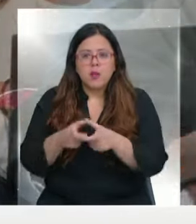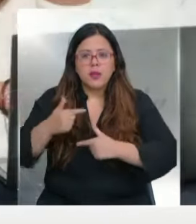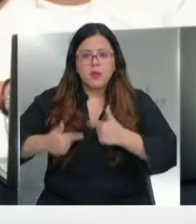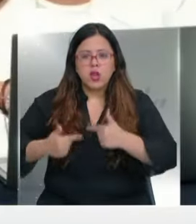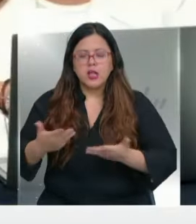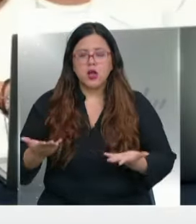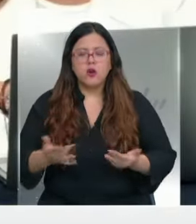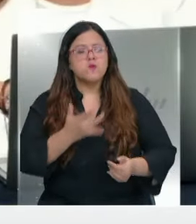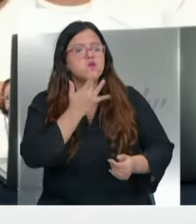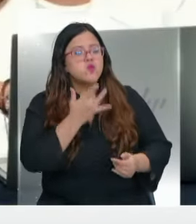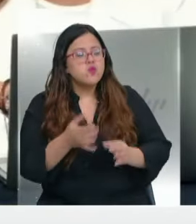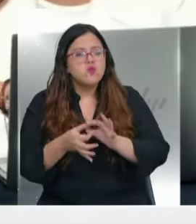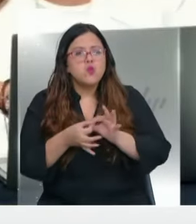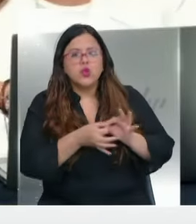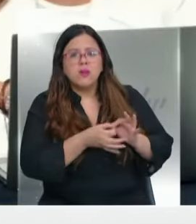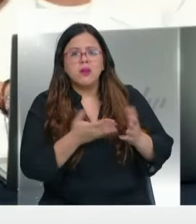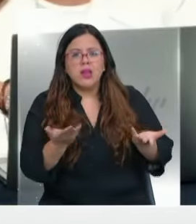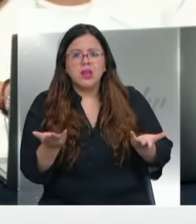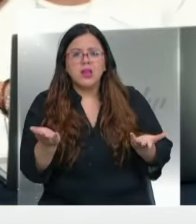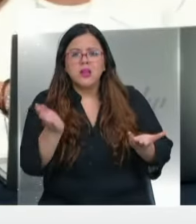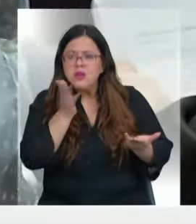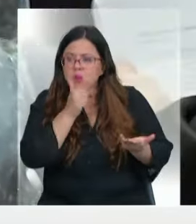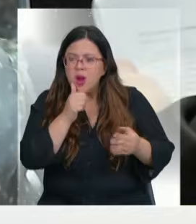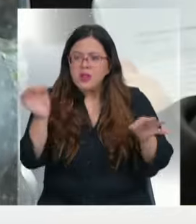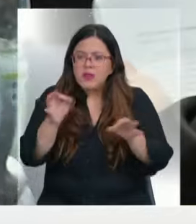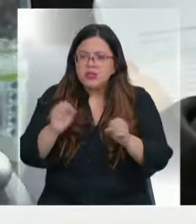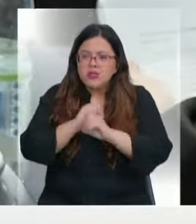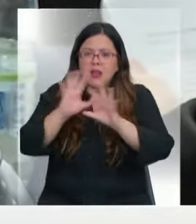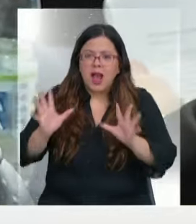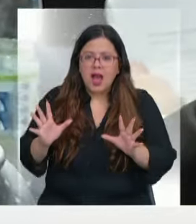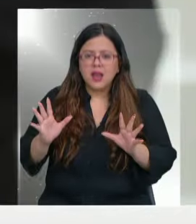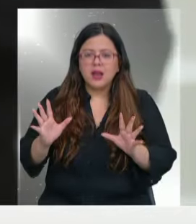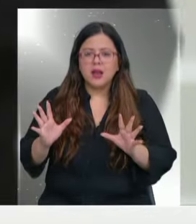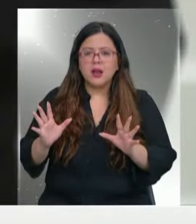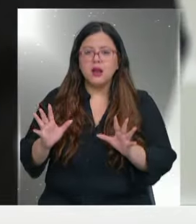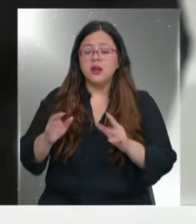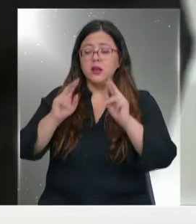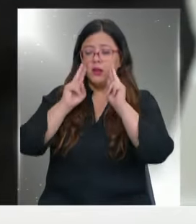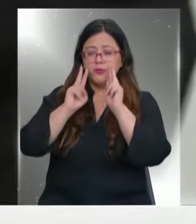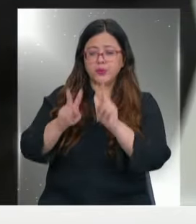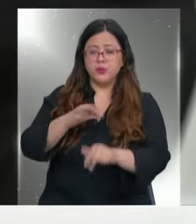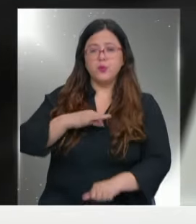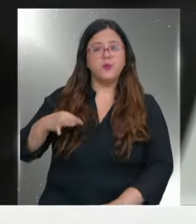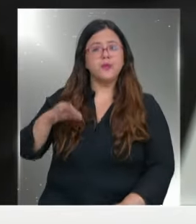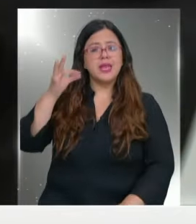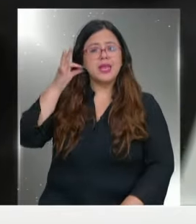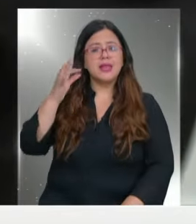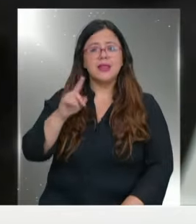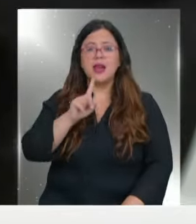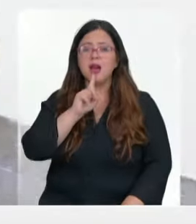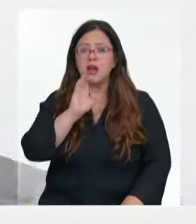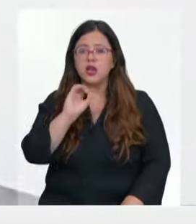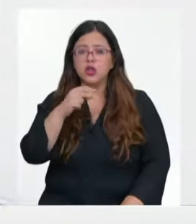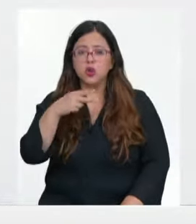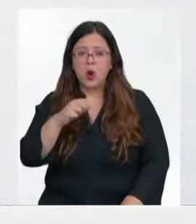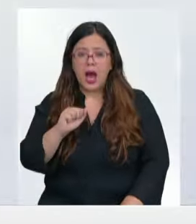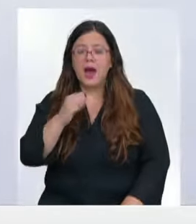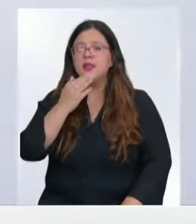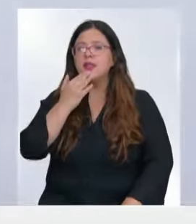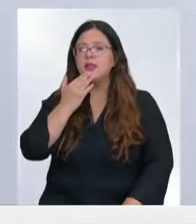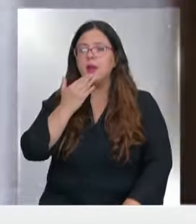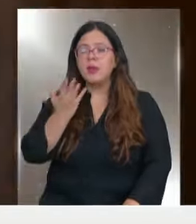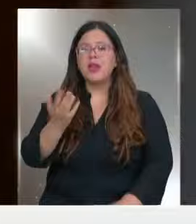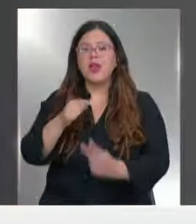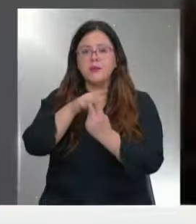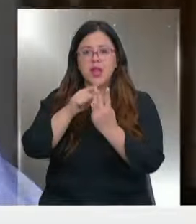político? ¿Por qué razón no se asesoraron? Las miradas no solo están puestas en la ministra del Interior, Carolina Toa, sino que también